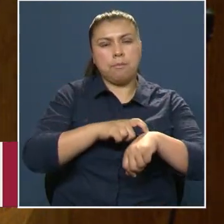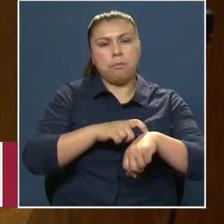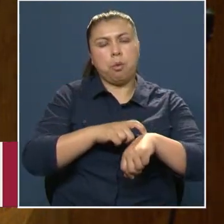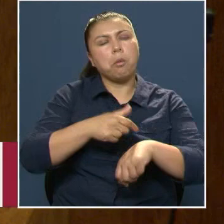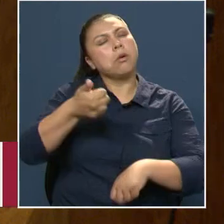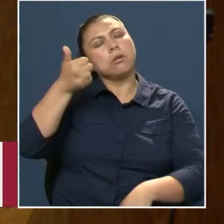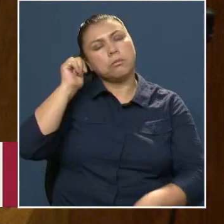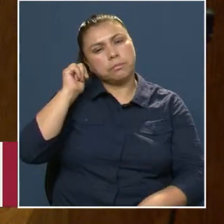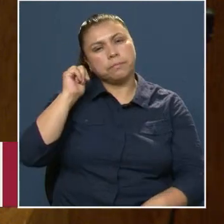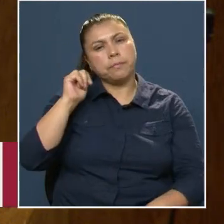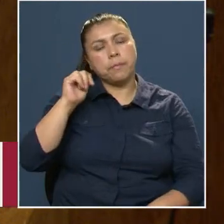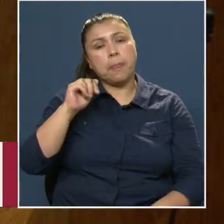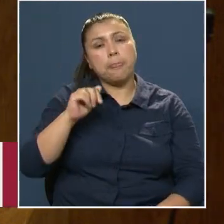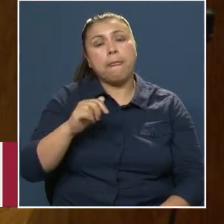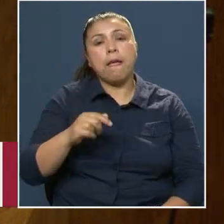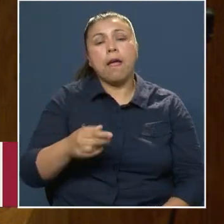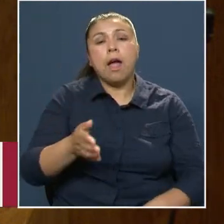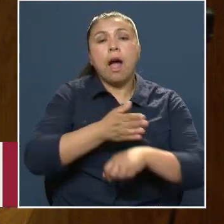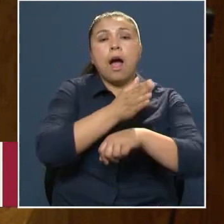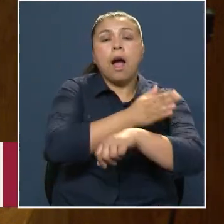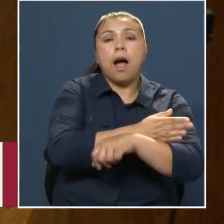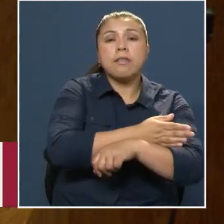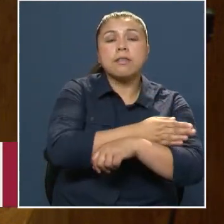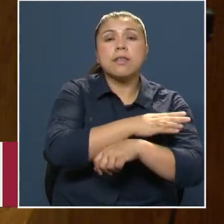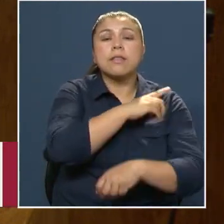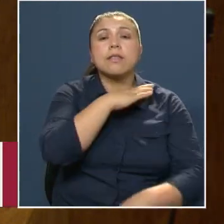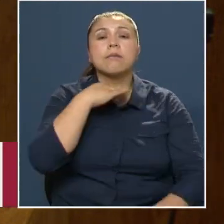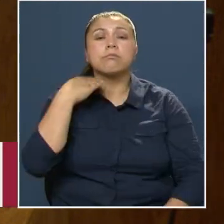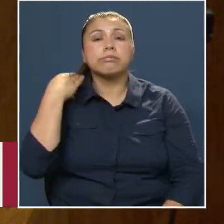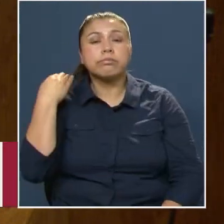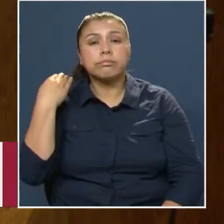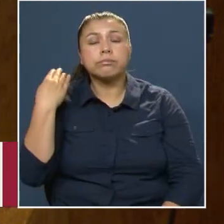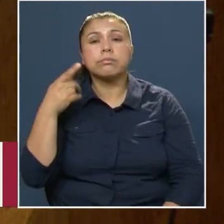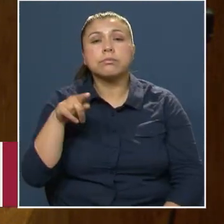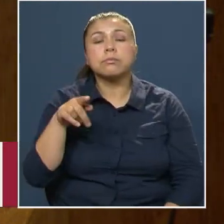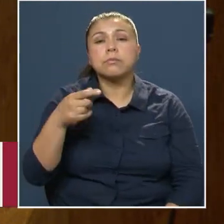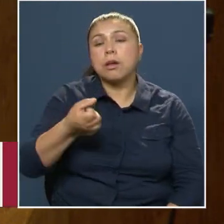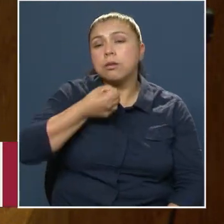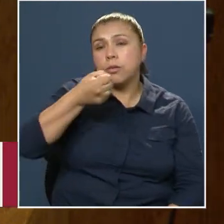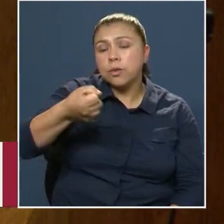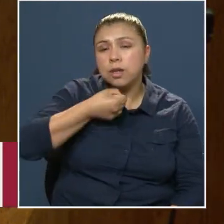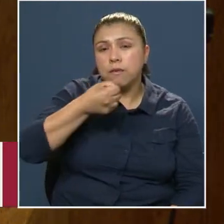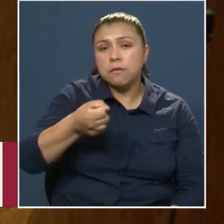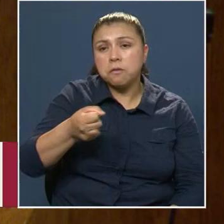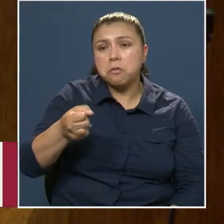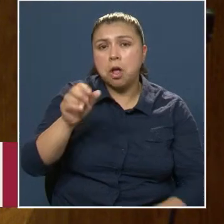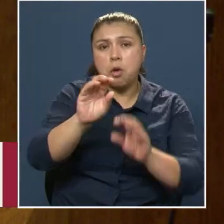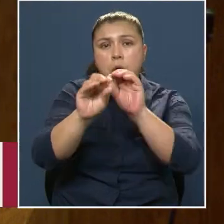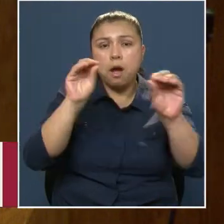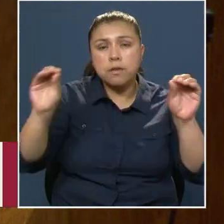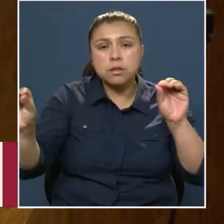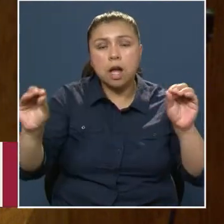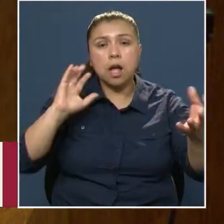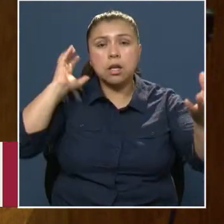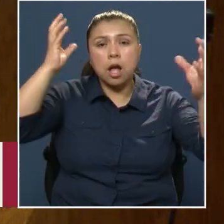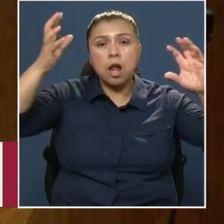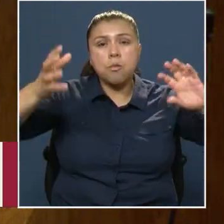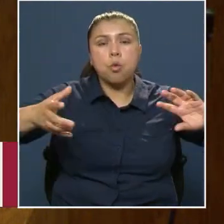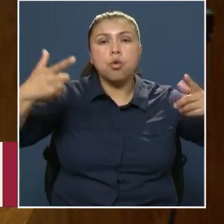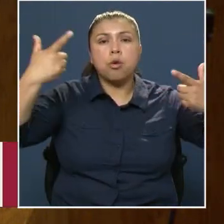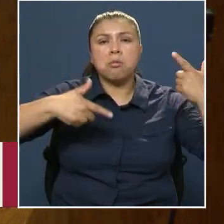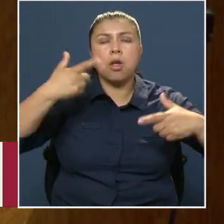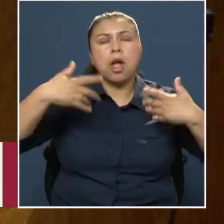en una de sus entrevistas antes de fallecer, nos advertía que el mundo político había perdido